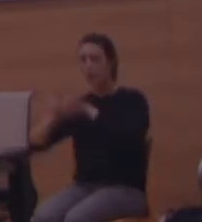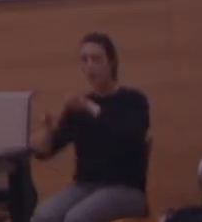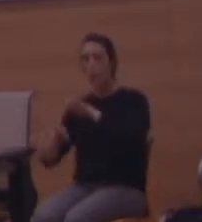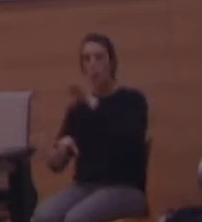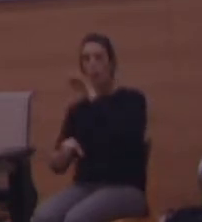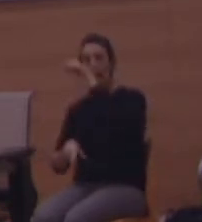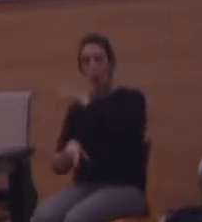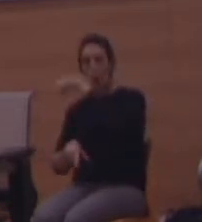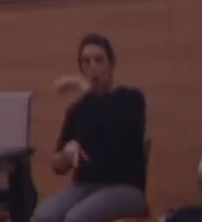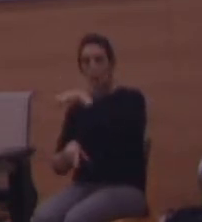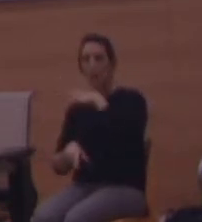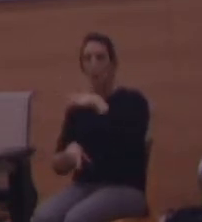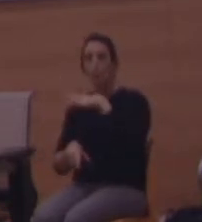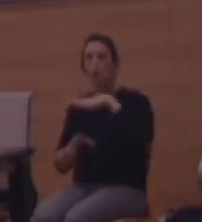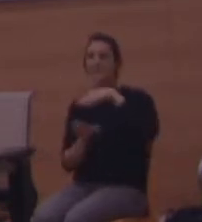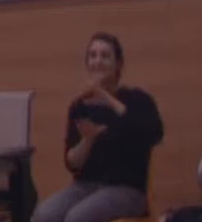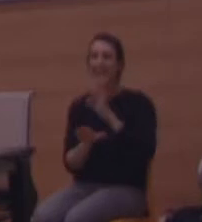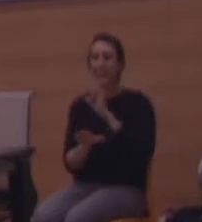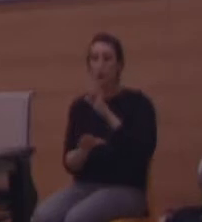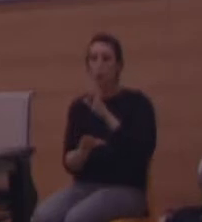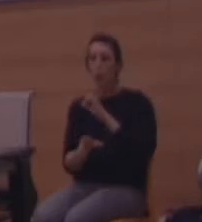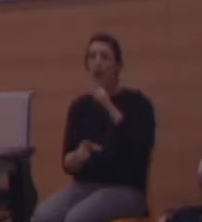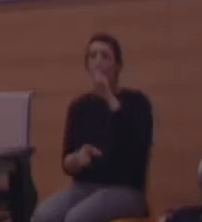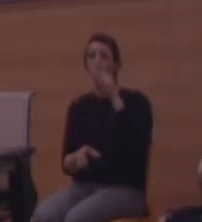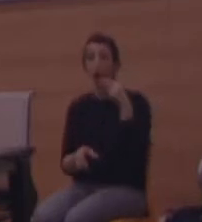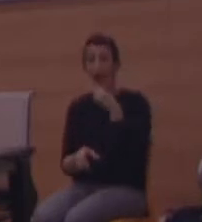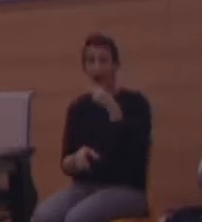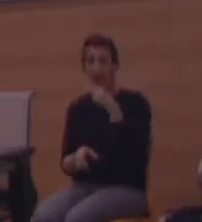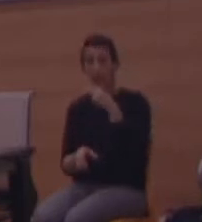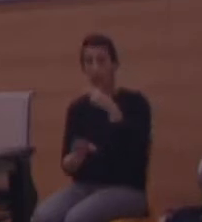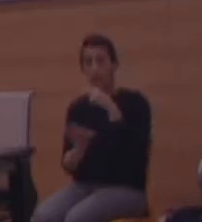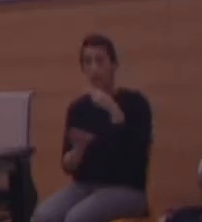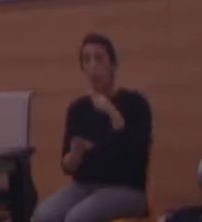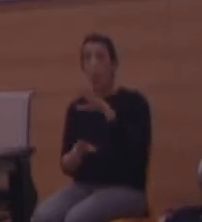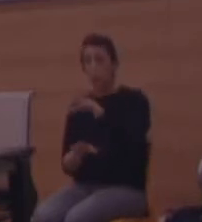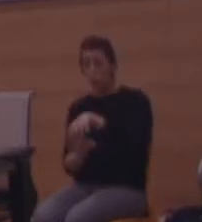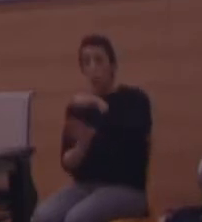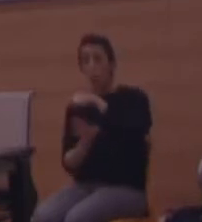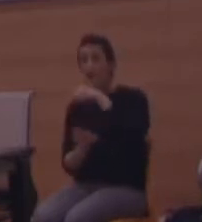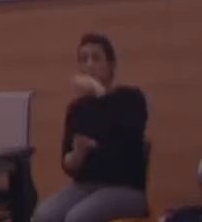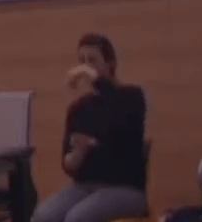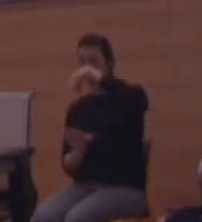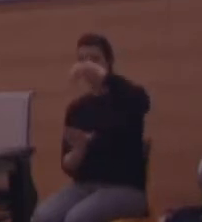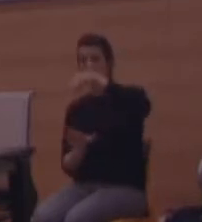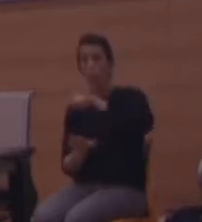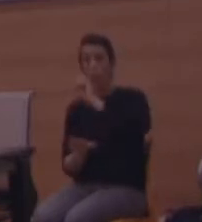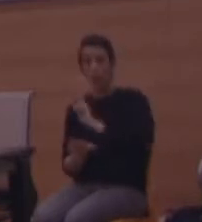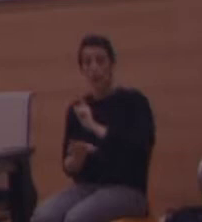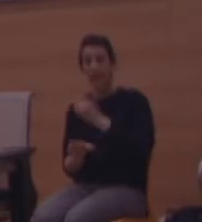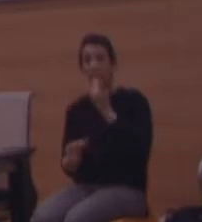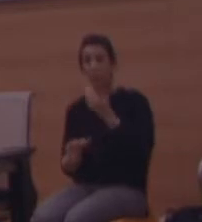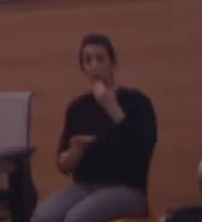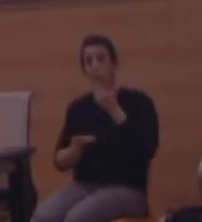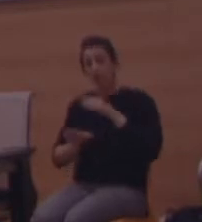catalizador por cada gramo de silicona. Aquí hay que decir que cada vez que utilizamos, que cogemos la masilla, la parte de la masilla